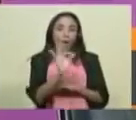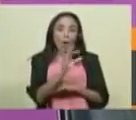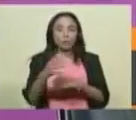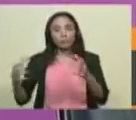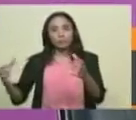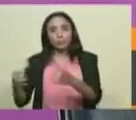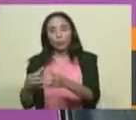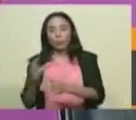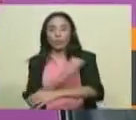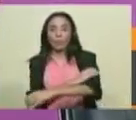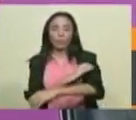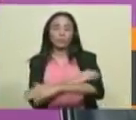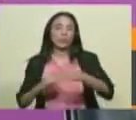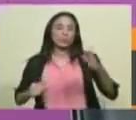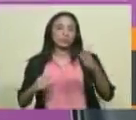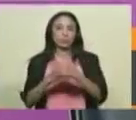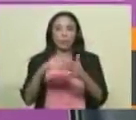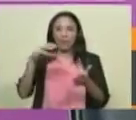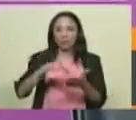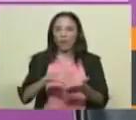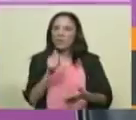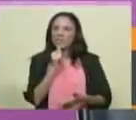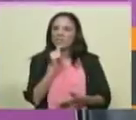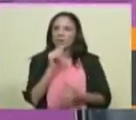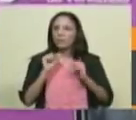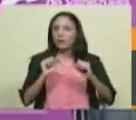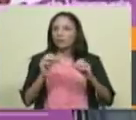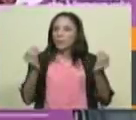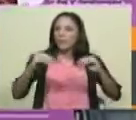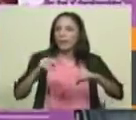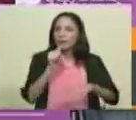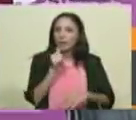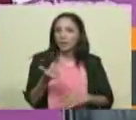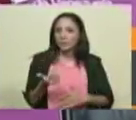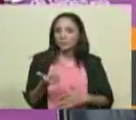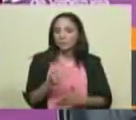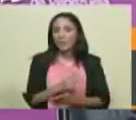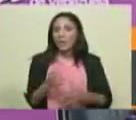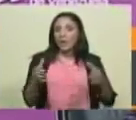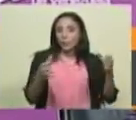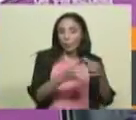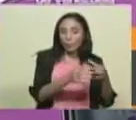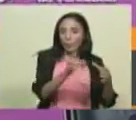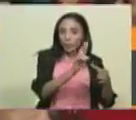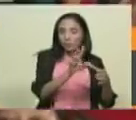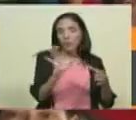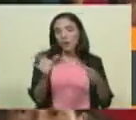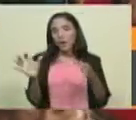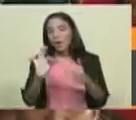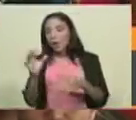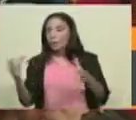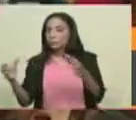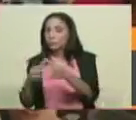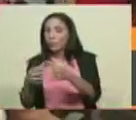derecha que quieren dar un golpe de Estado. ¿Quién va a poder más, el pueblo o la oligarquía?